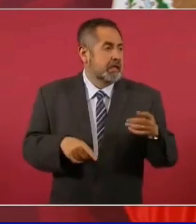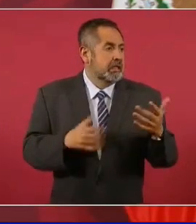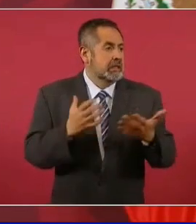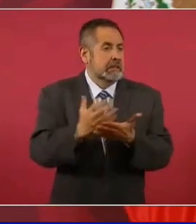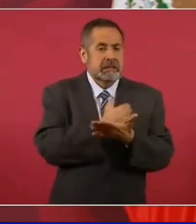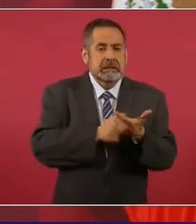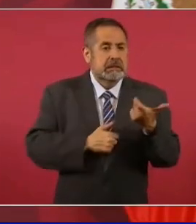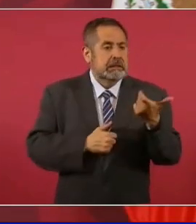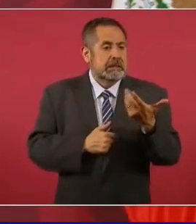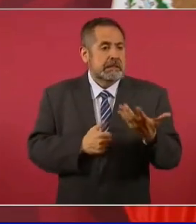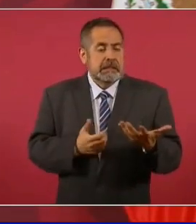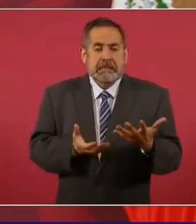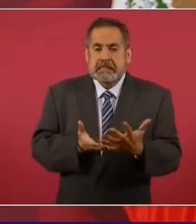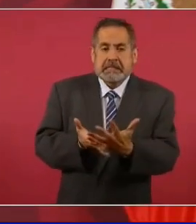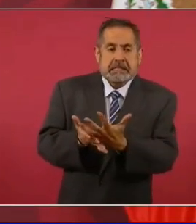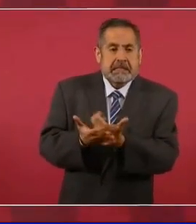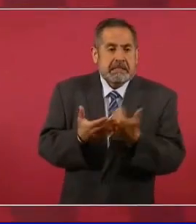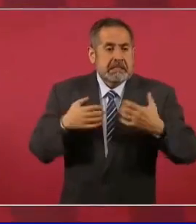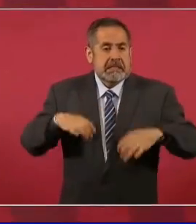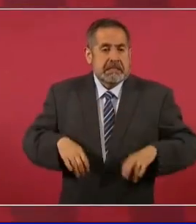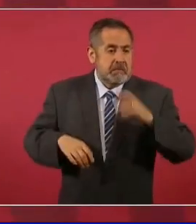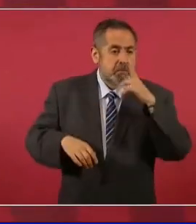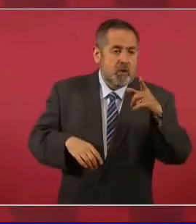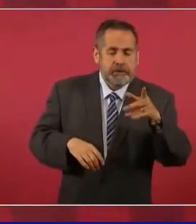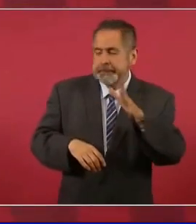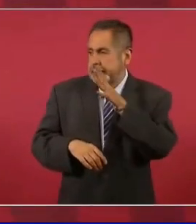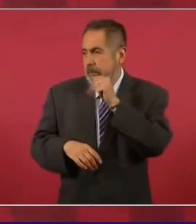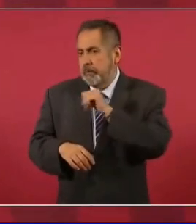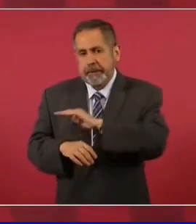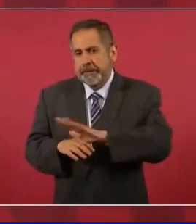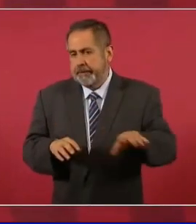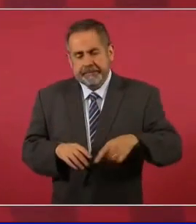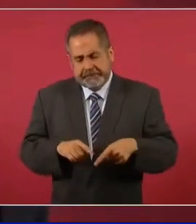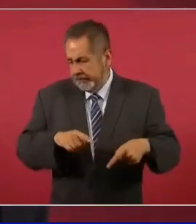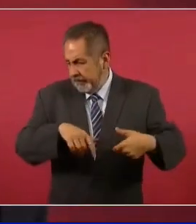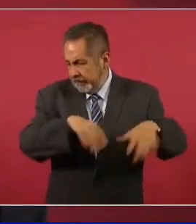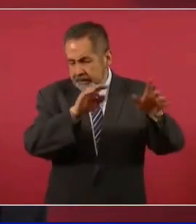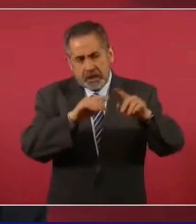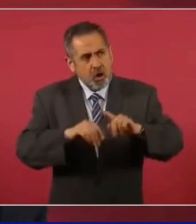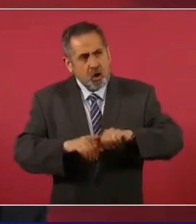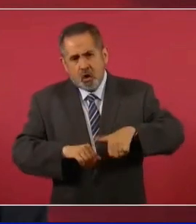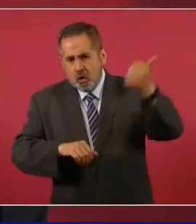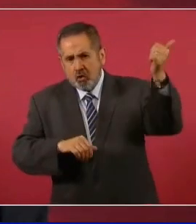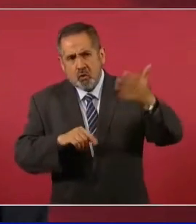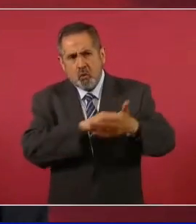el interés de lucro que se vayan a robar